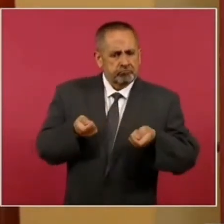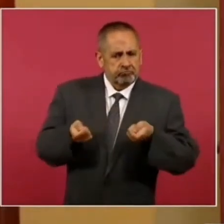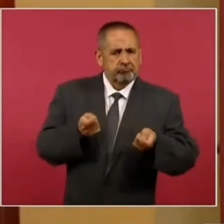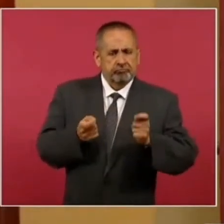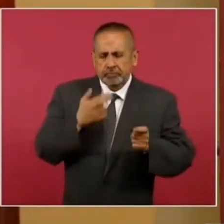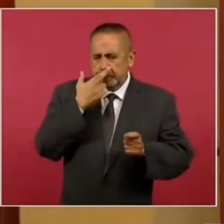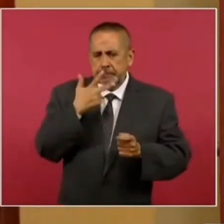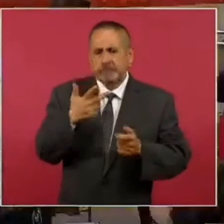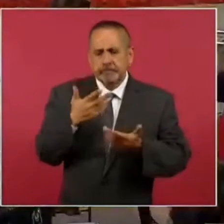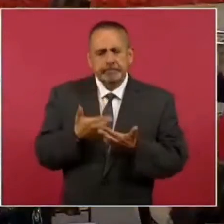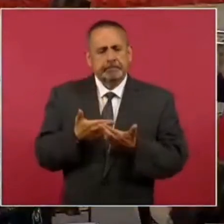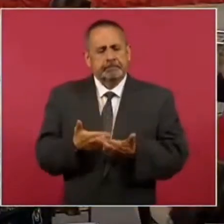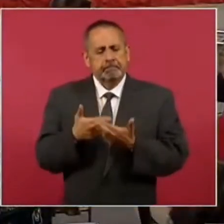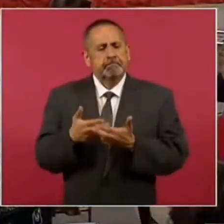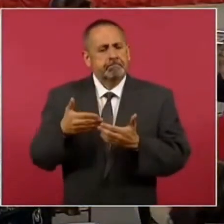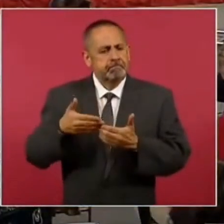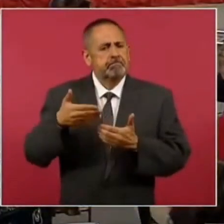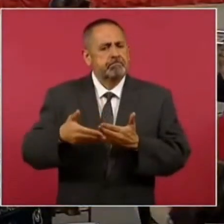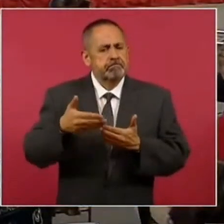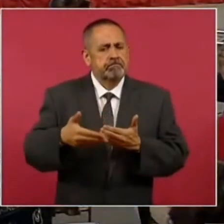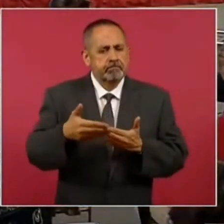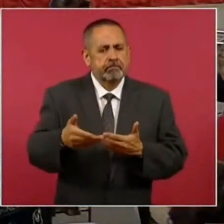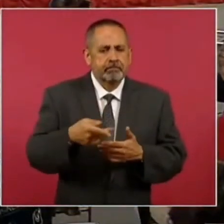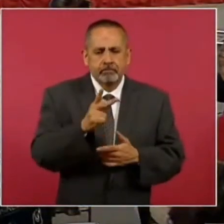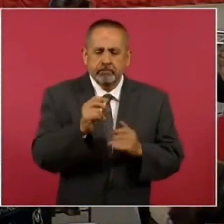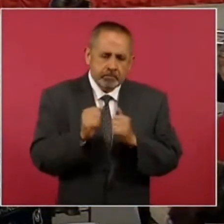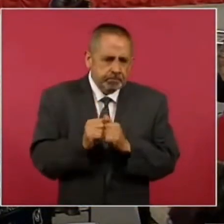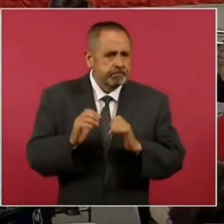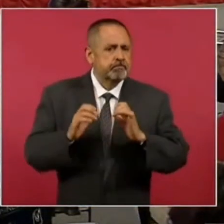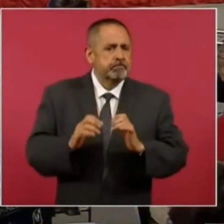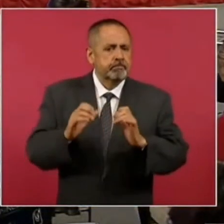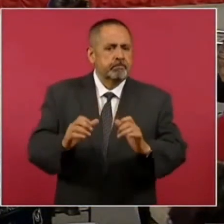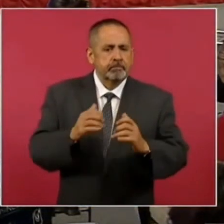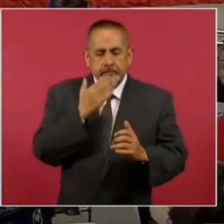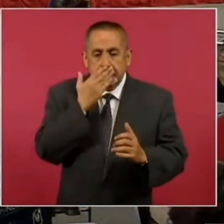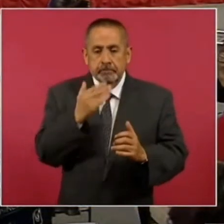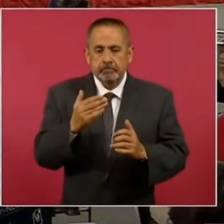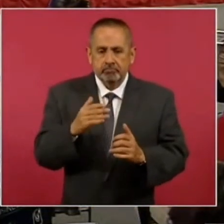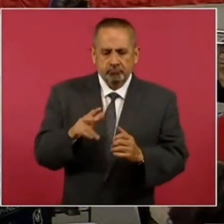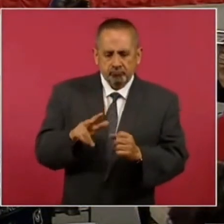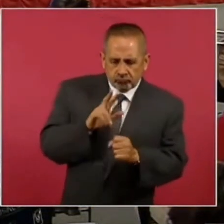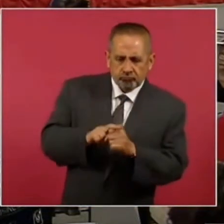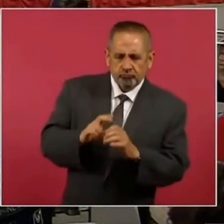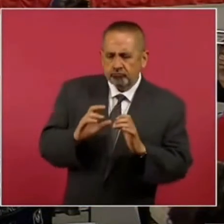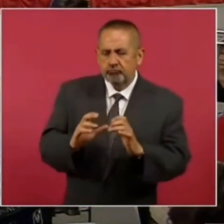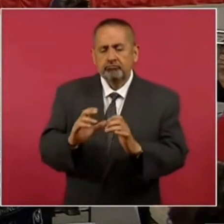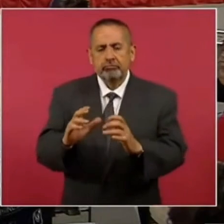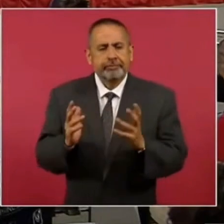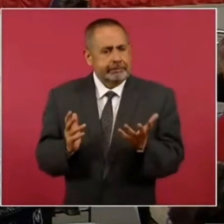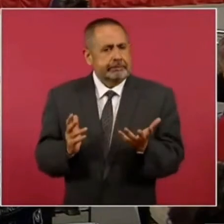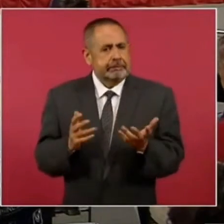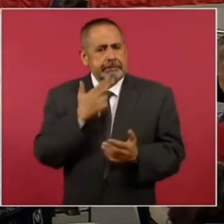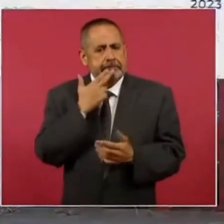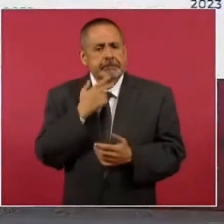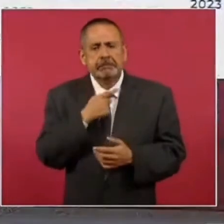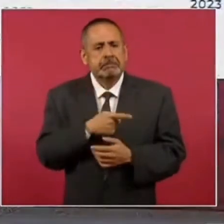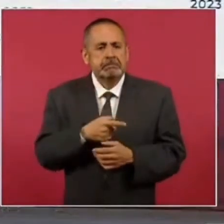más si se hubiese explotado de manera racional.